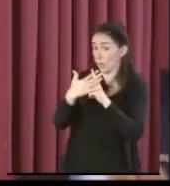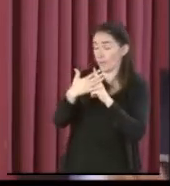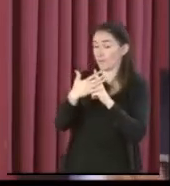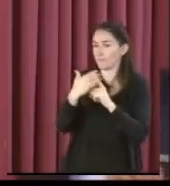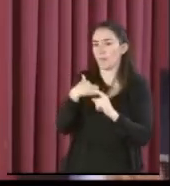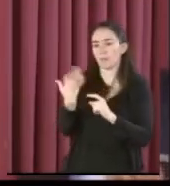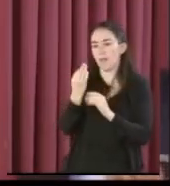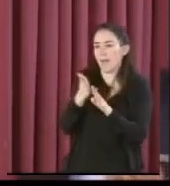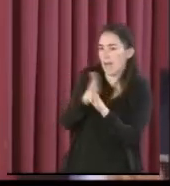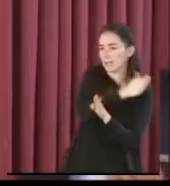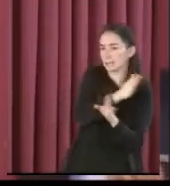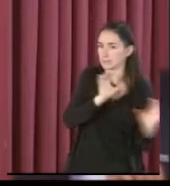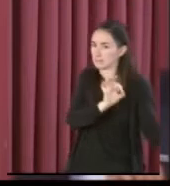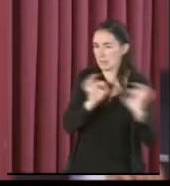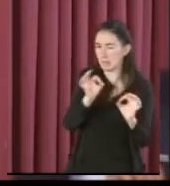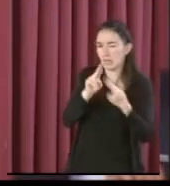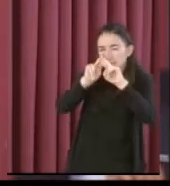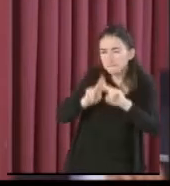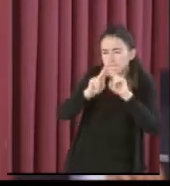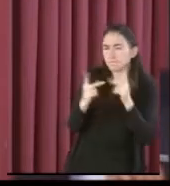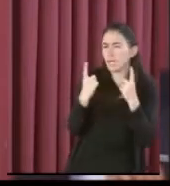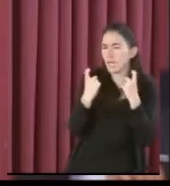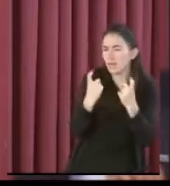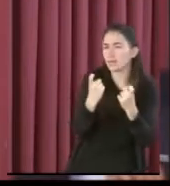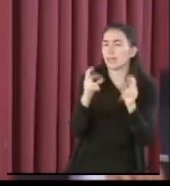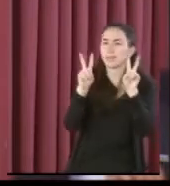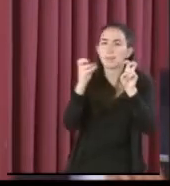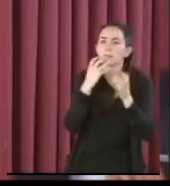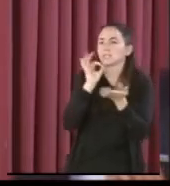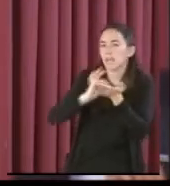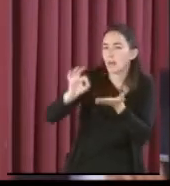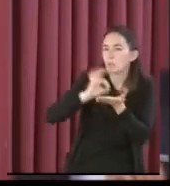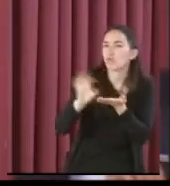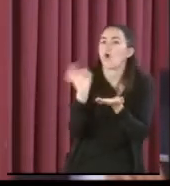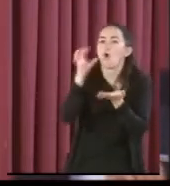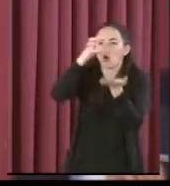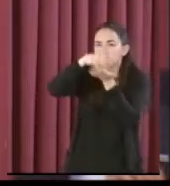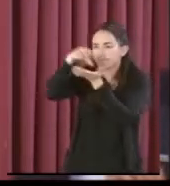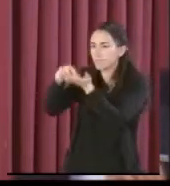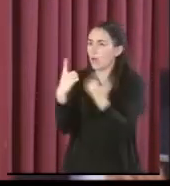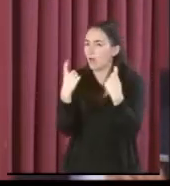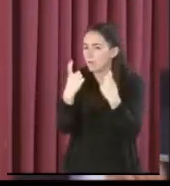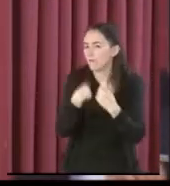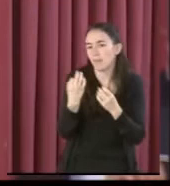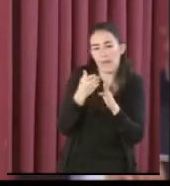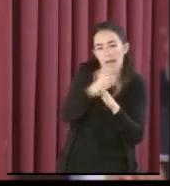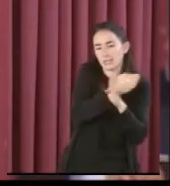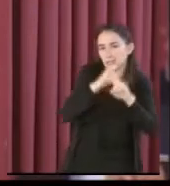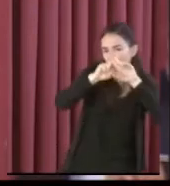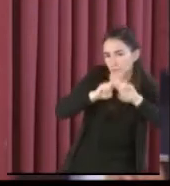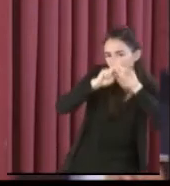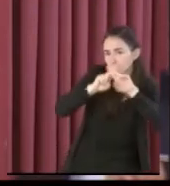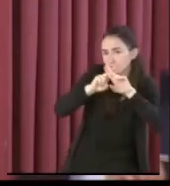ser previsores, de detectar las necesidades tanto en servicios como en infraestructuras y responderlas con la